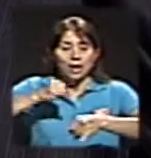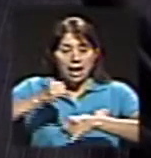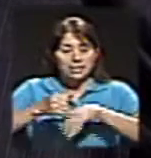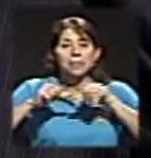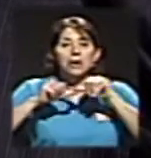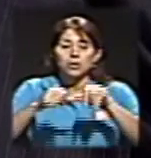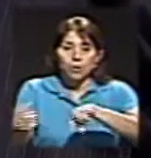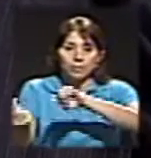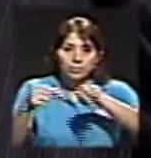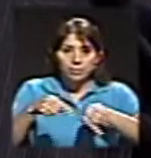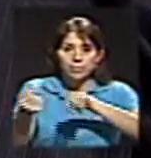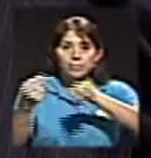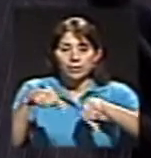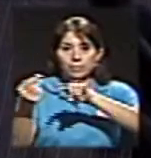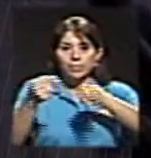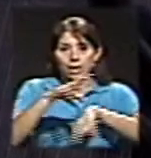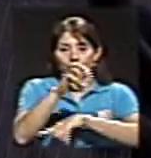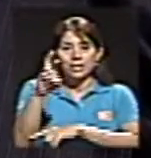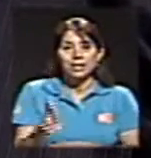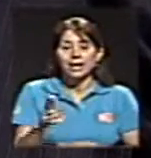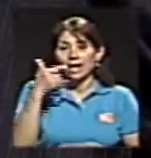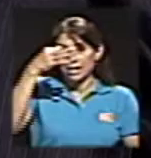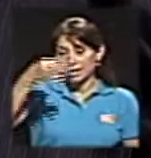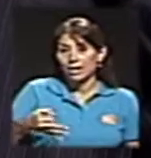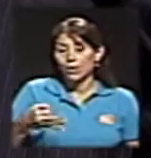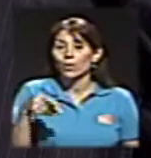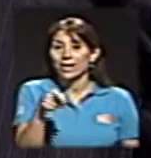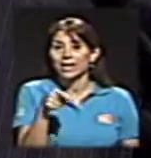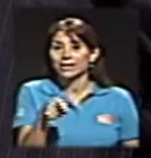presentándose en Costa Rica. Creo que eso tiene,